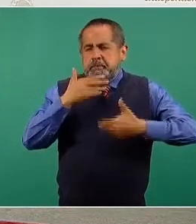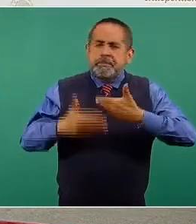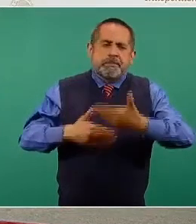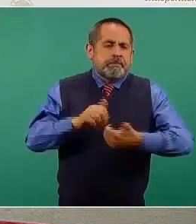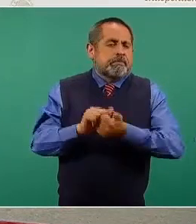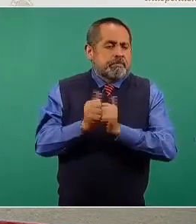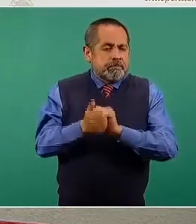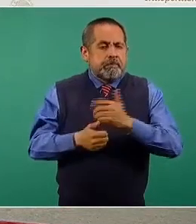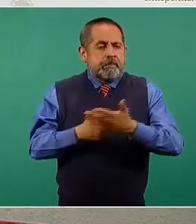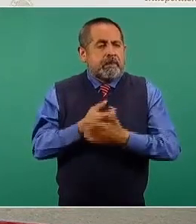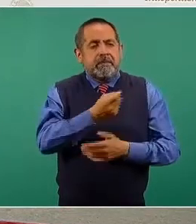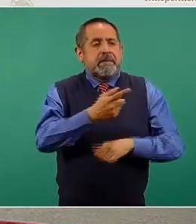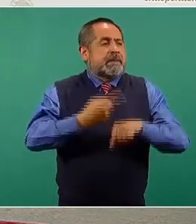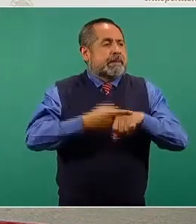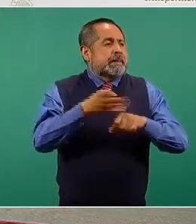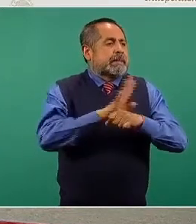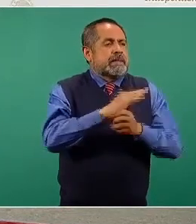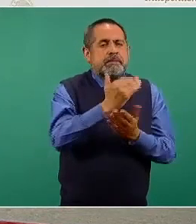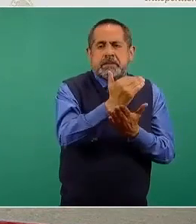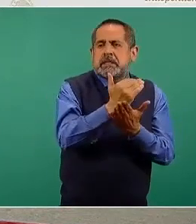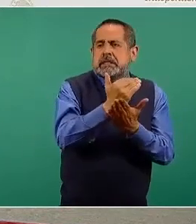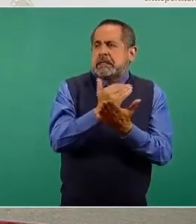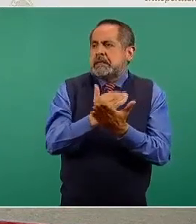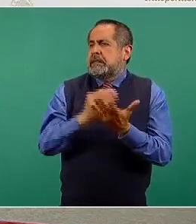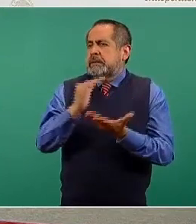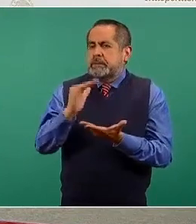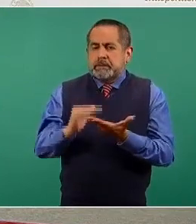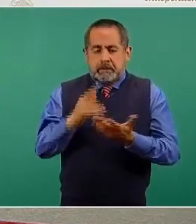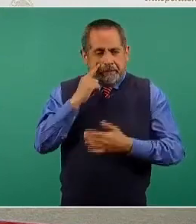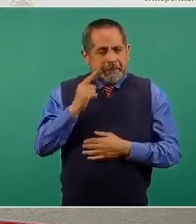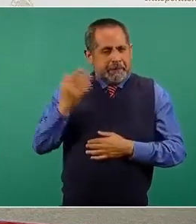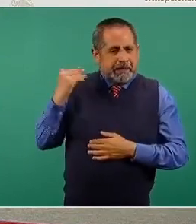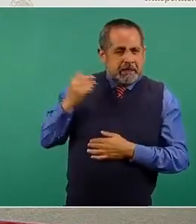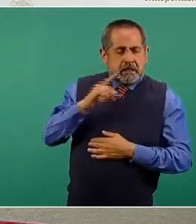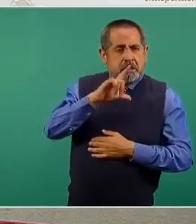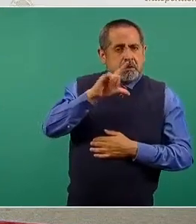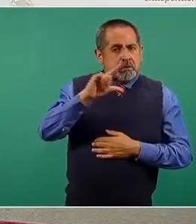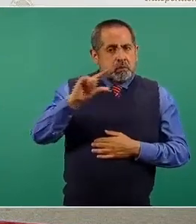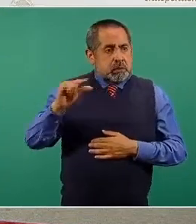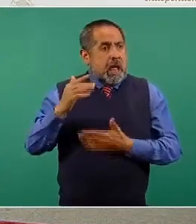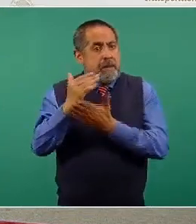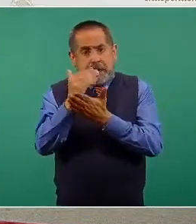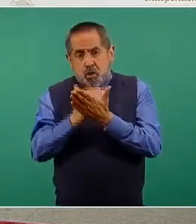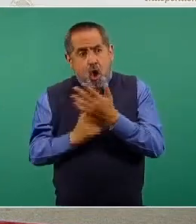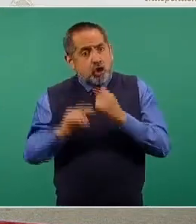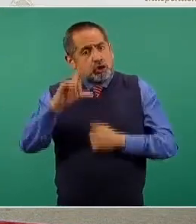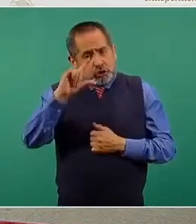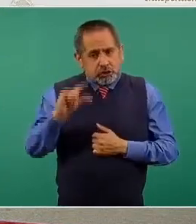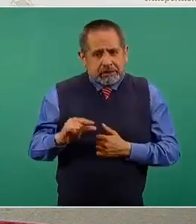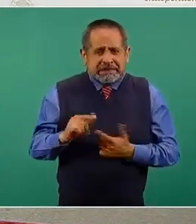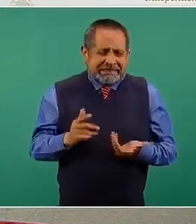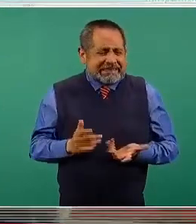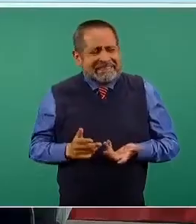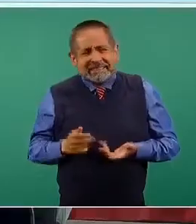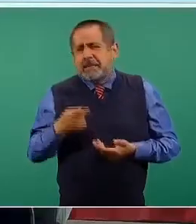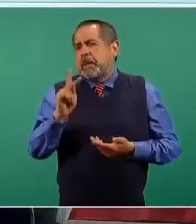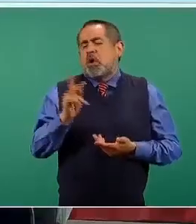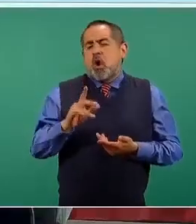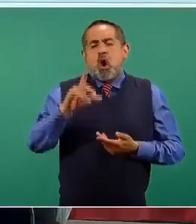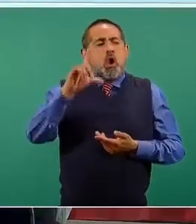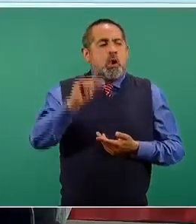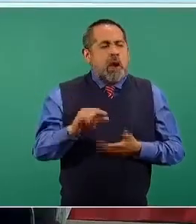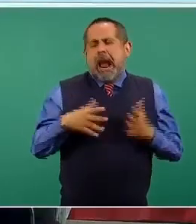también ir disminuyendo en el número de casos. Lo hemos visto en la gráfica anterior, vemos un franco descenso, pero el franco descenso no nos